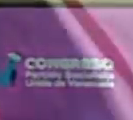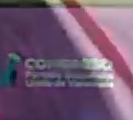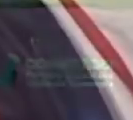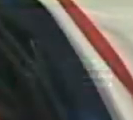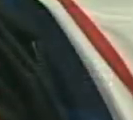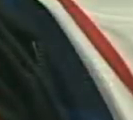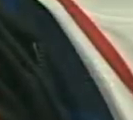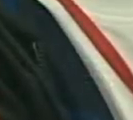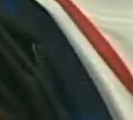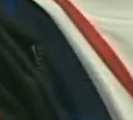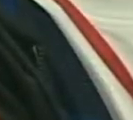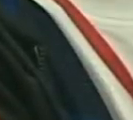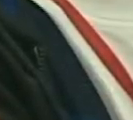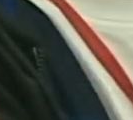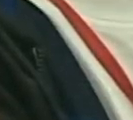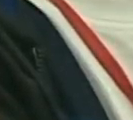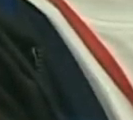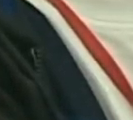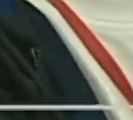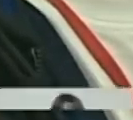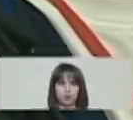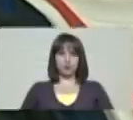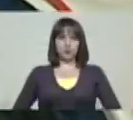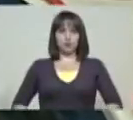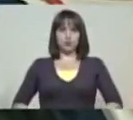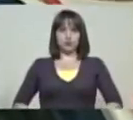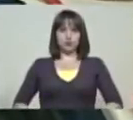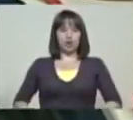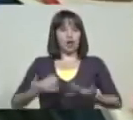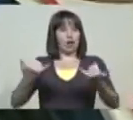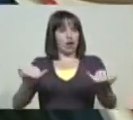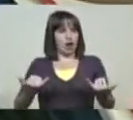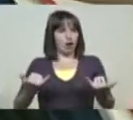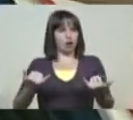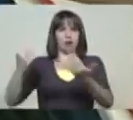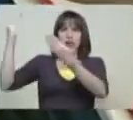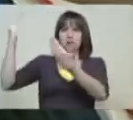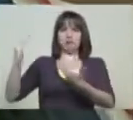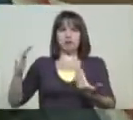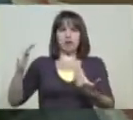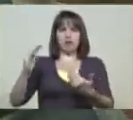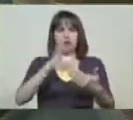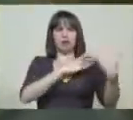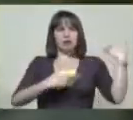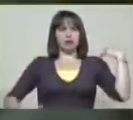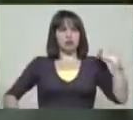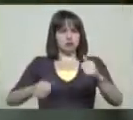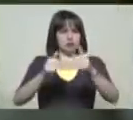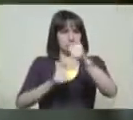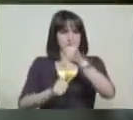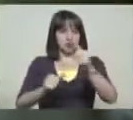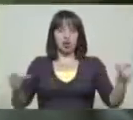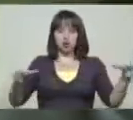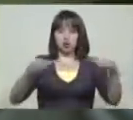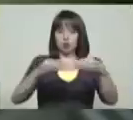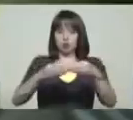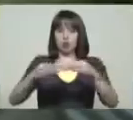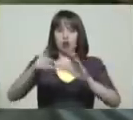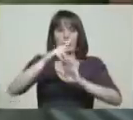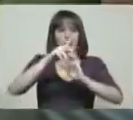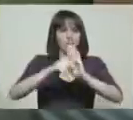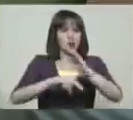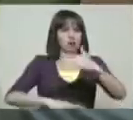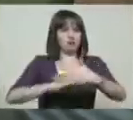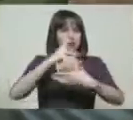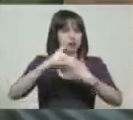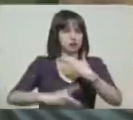Yo quiero muy pronto, que reciban al vicepresidente y a su equipo de planificación